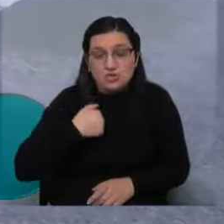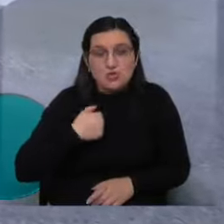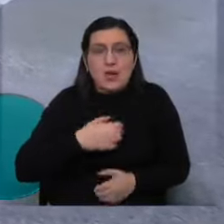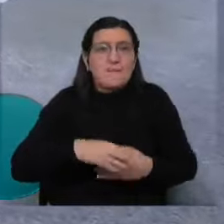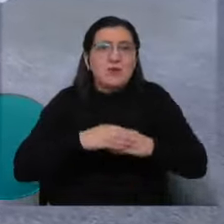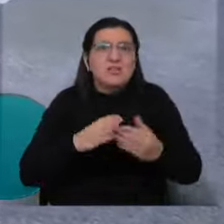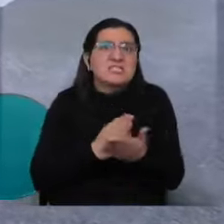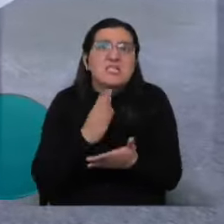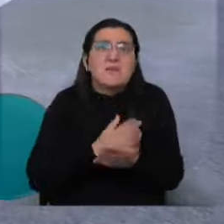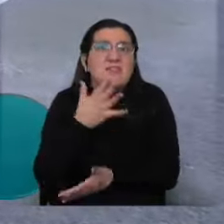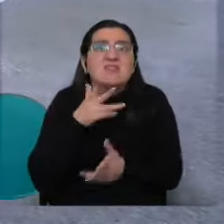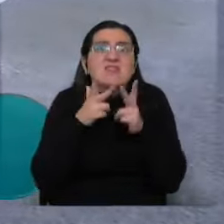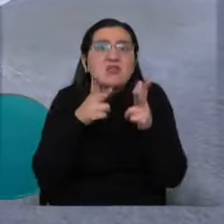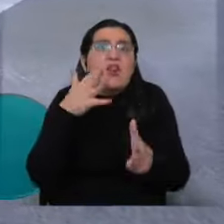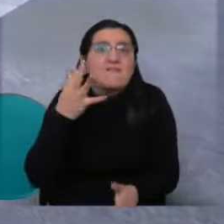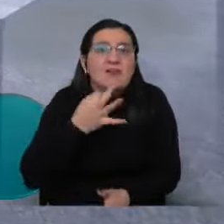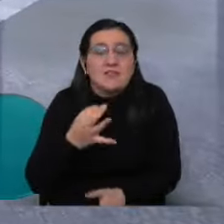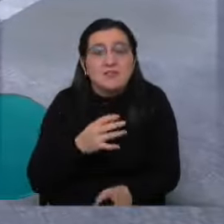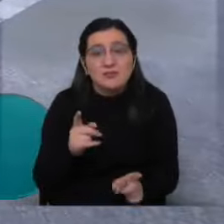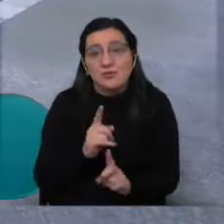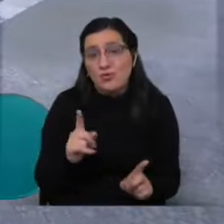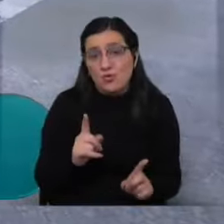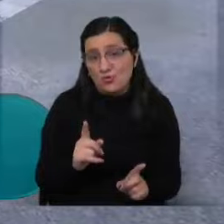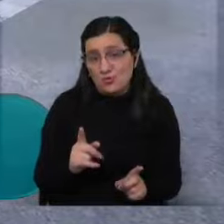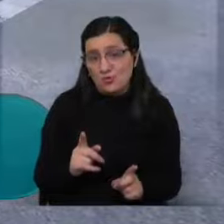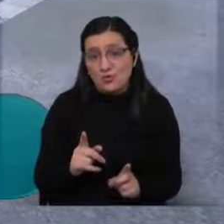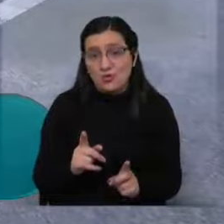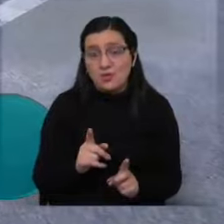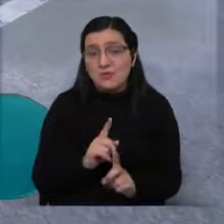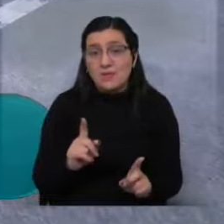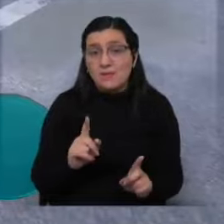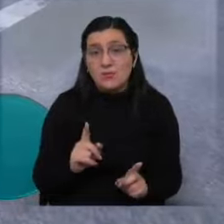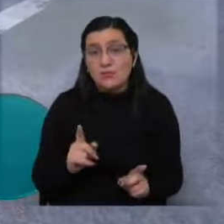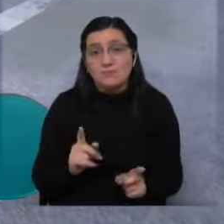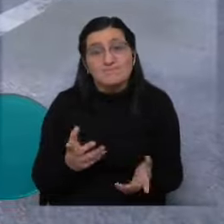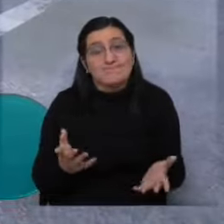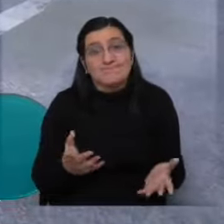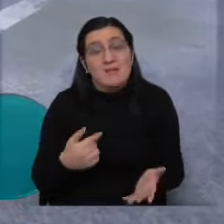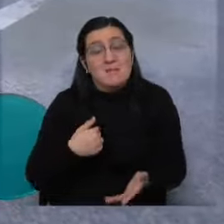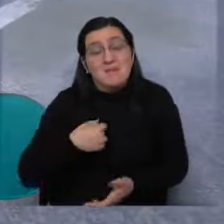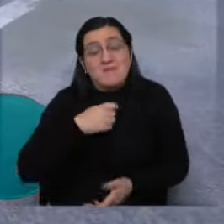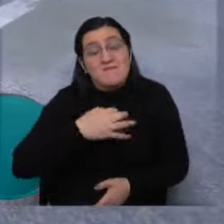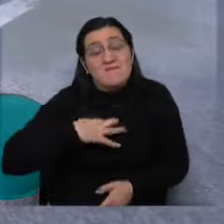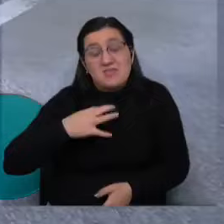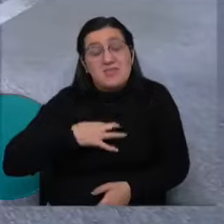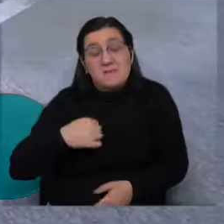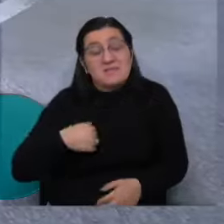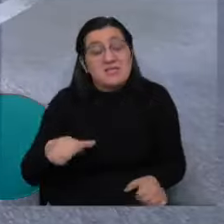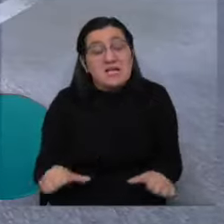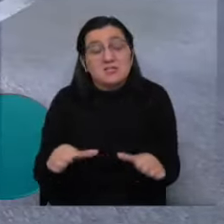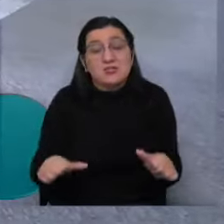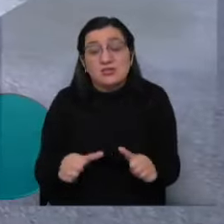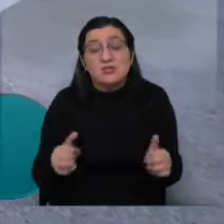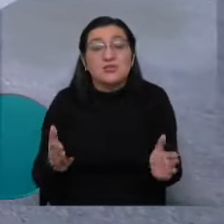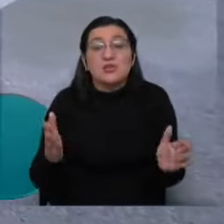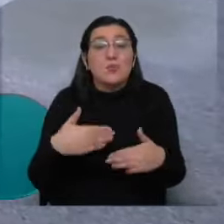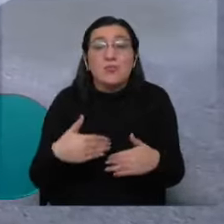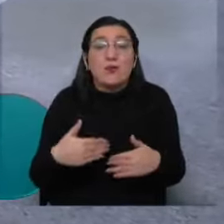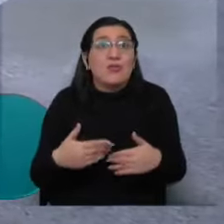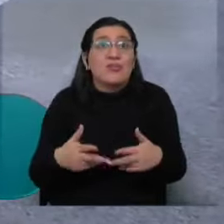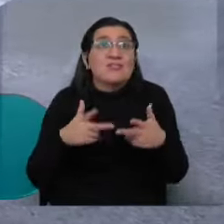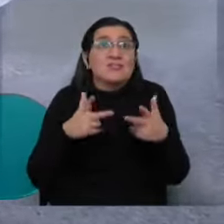verdad porque Generalmente nunca tiene la verdad tampoco soy muy Sensato en mi vida mis acciones Entonces no puedo transmitir algo que